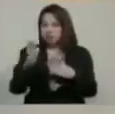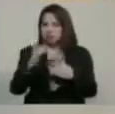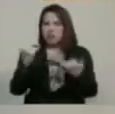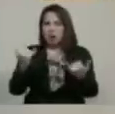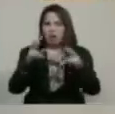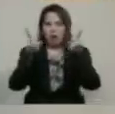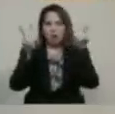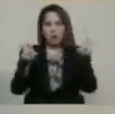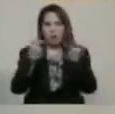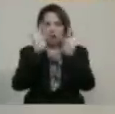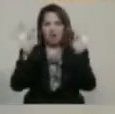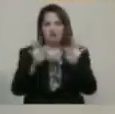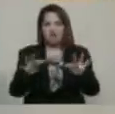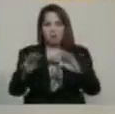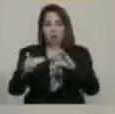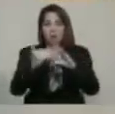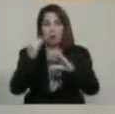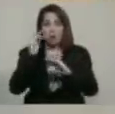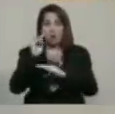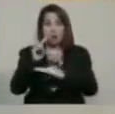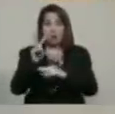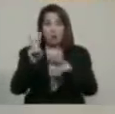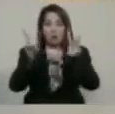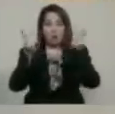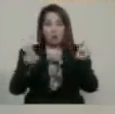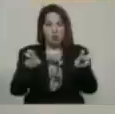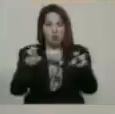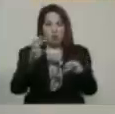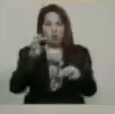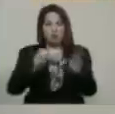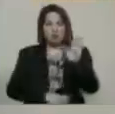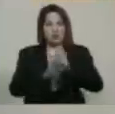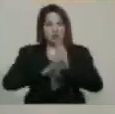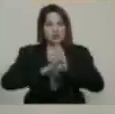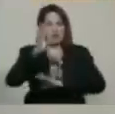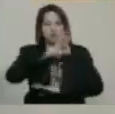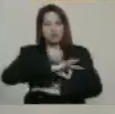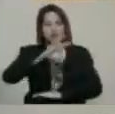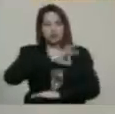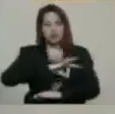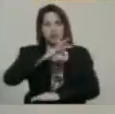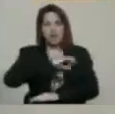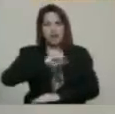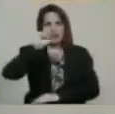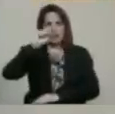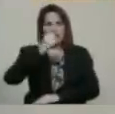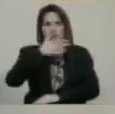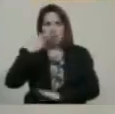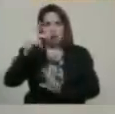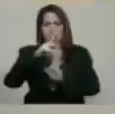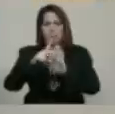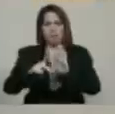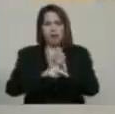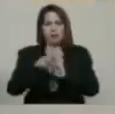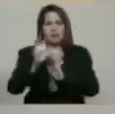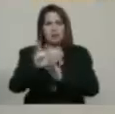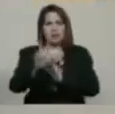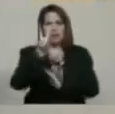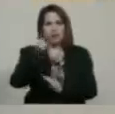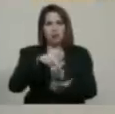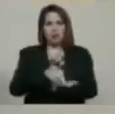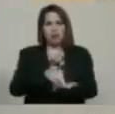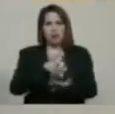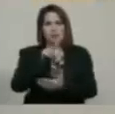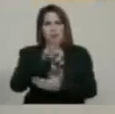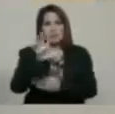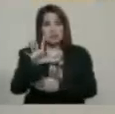de equilibrios en función del modelo de desarrollo socialista. El plan de la patria 2025.